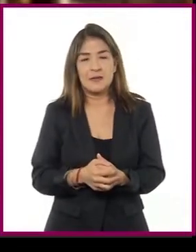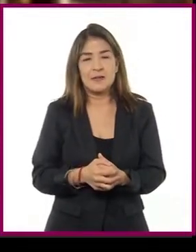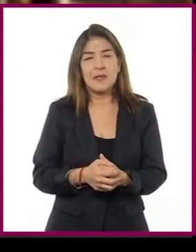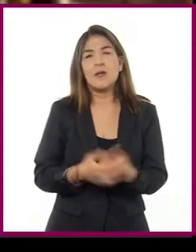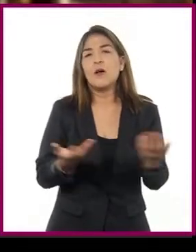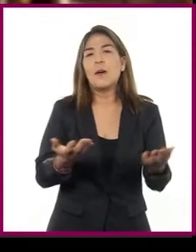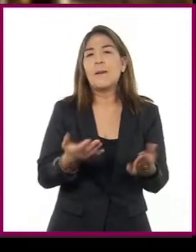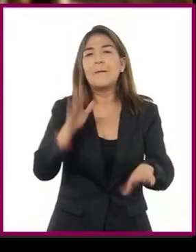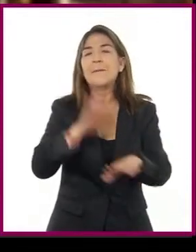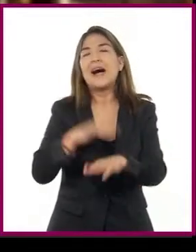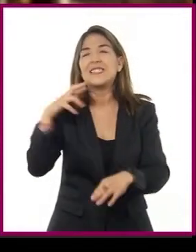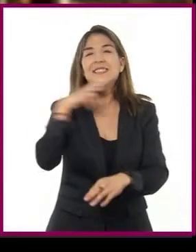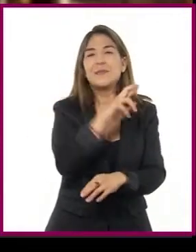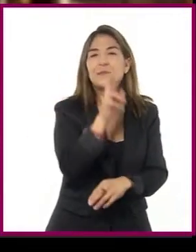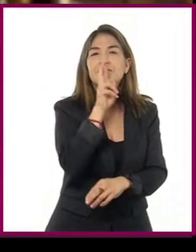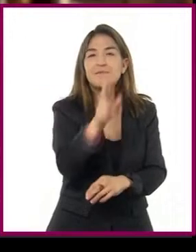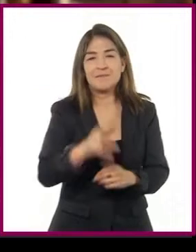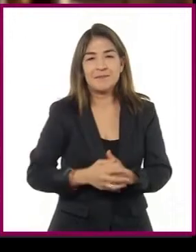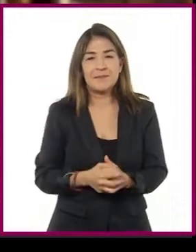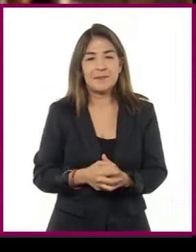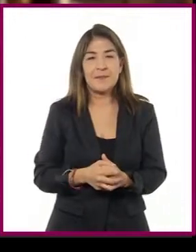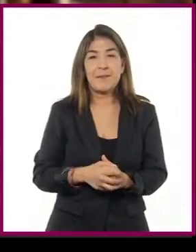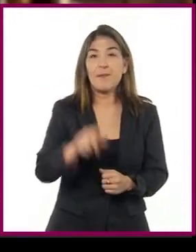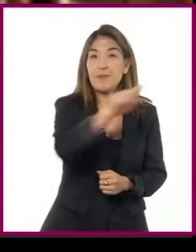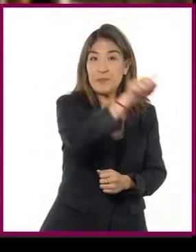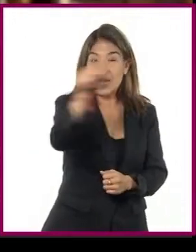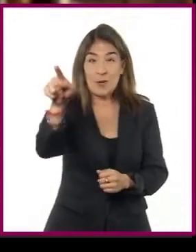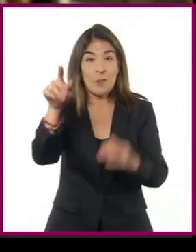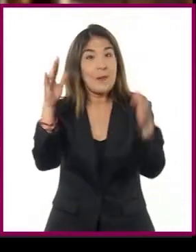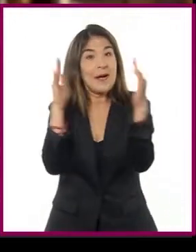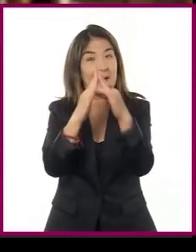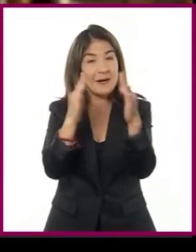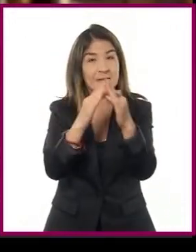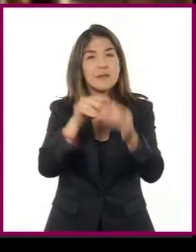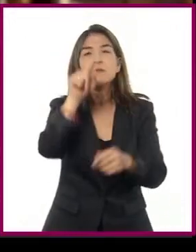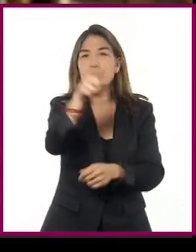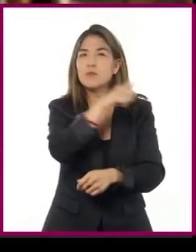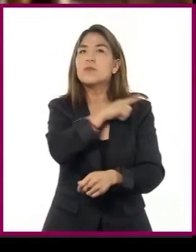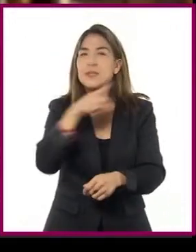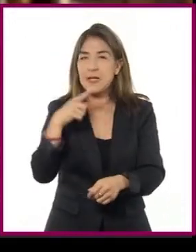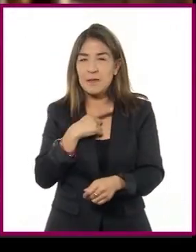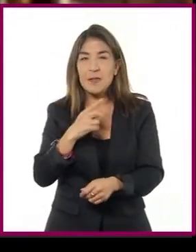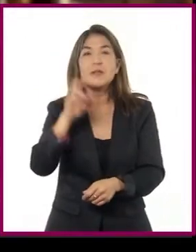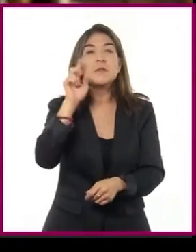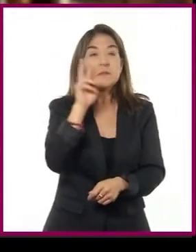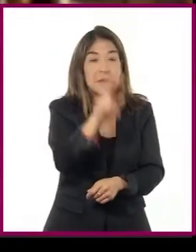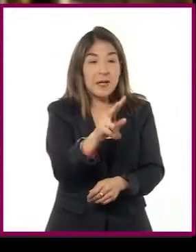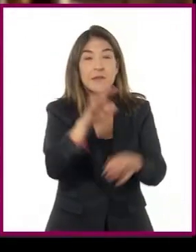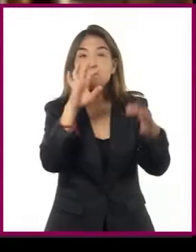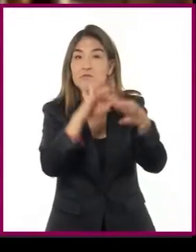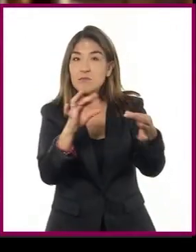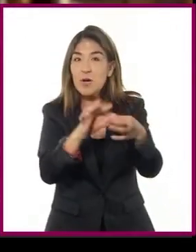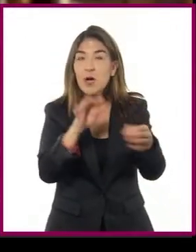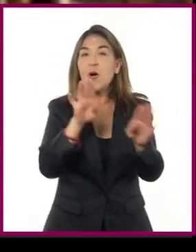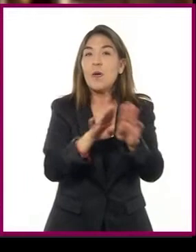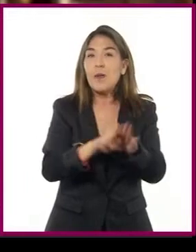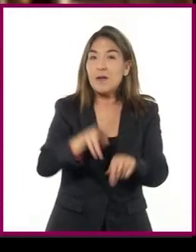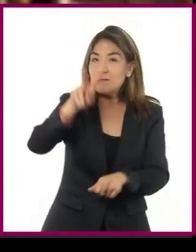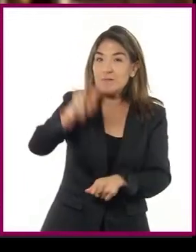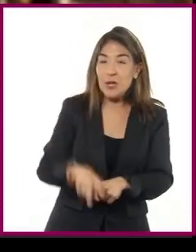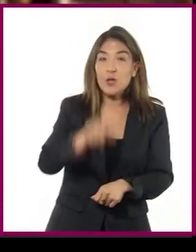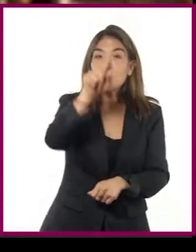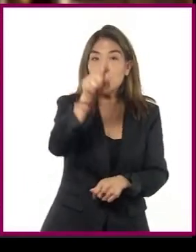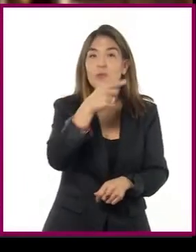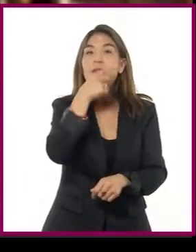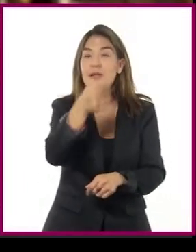forma inmediata, ¿eh? Allá en casa, analicen las siguientes afirmaciones y digan